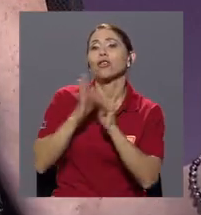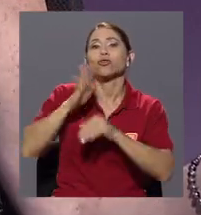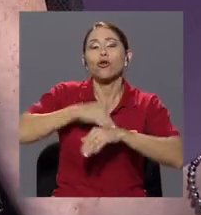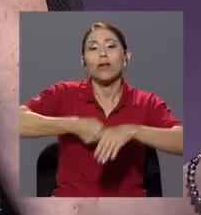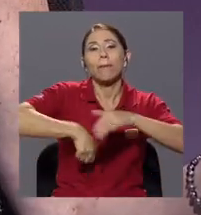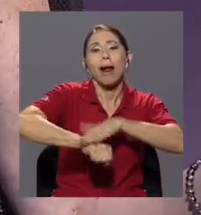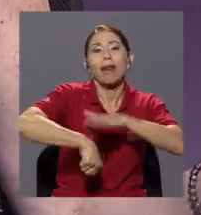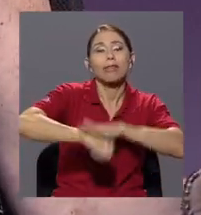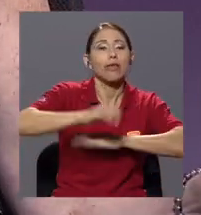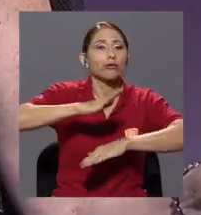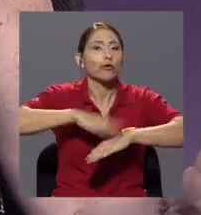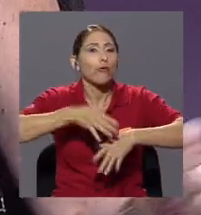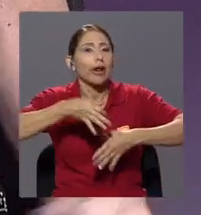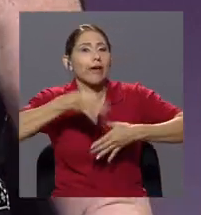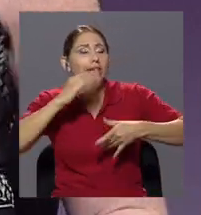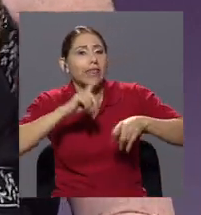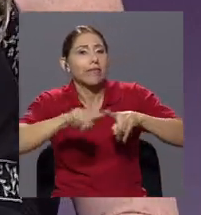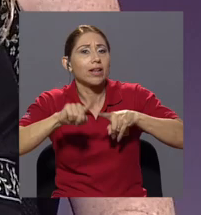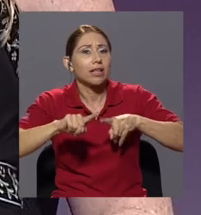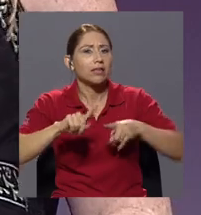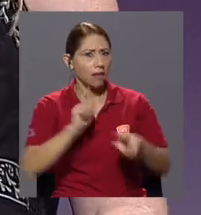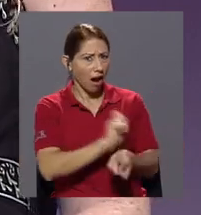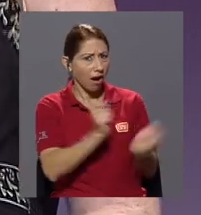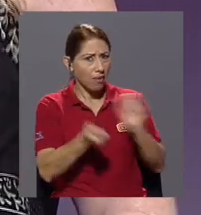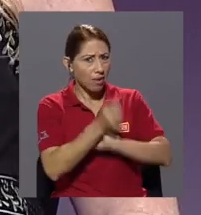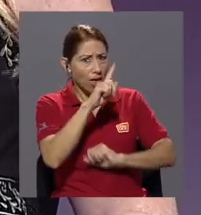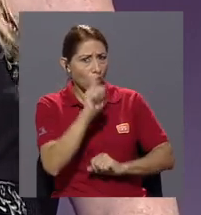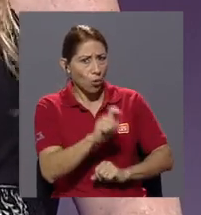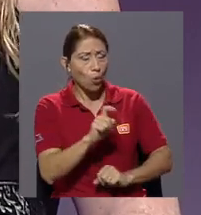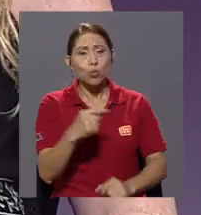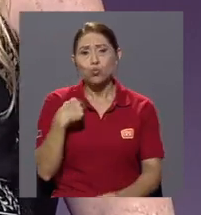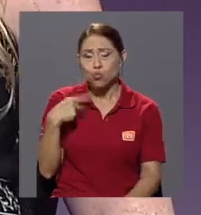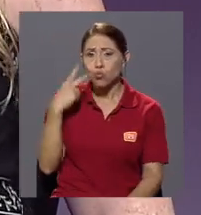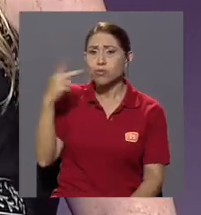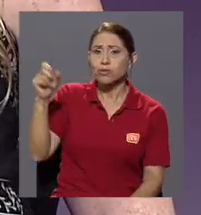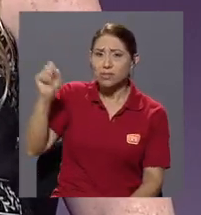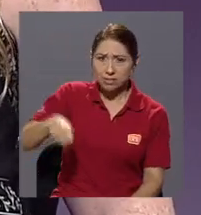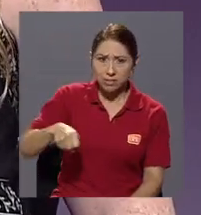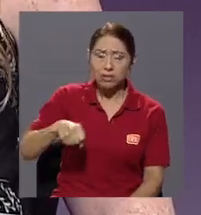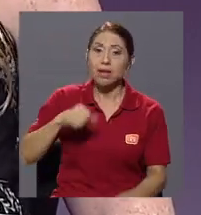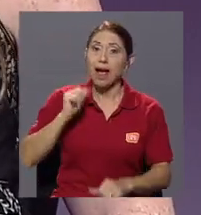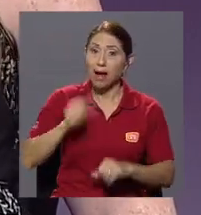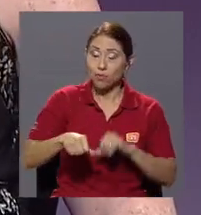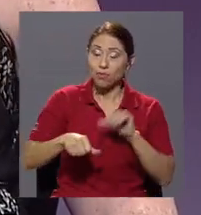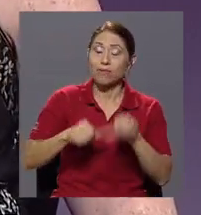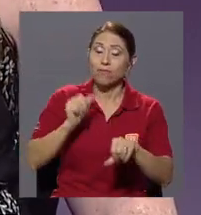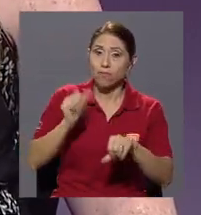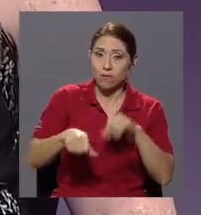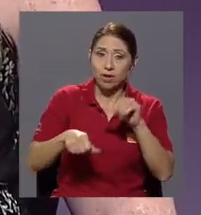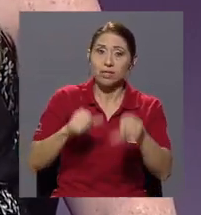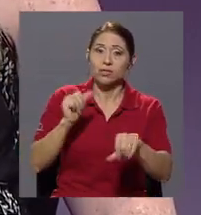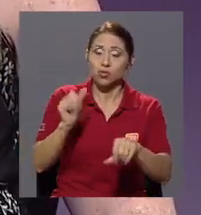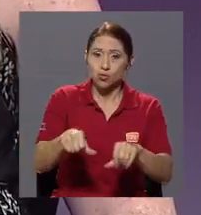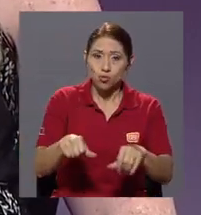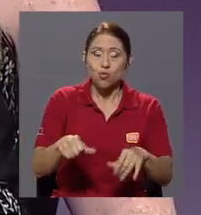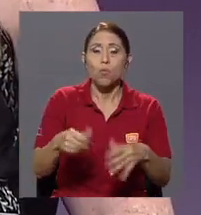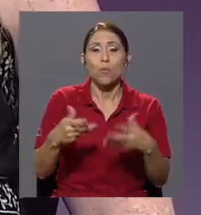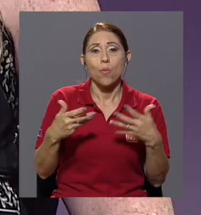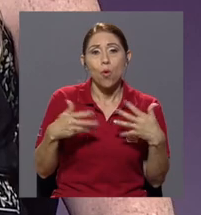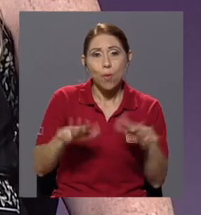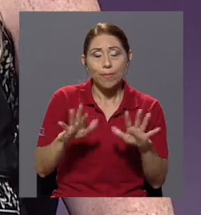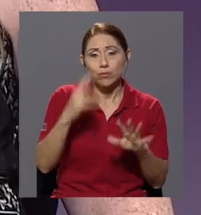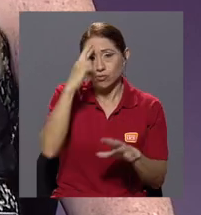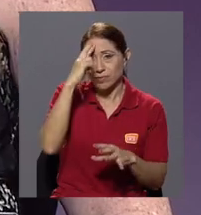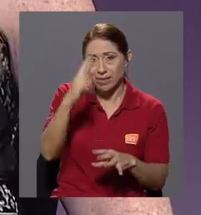partido y del caso ha cambiado lo que veo es que si hay hay un esfuerzo verdad de